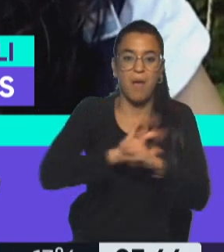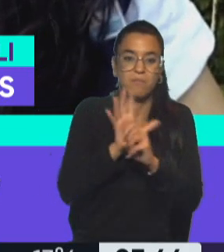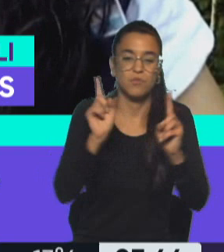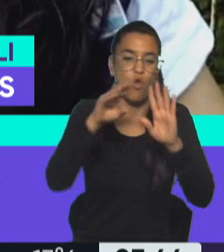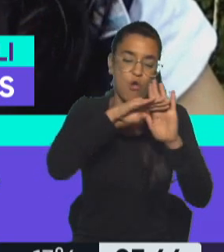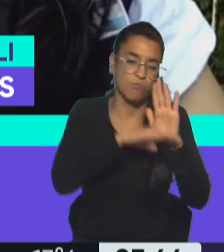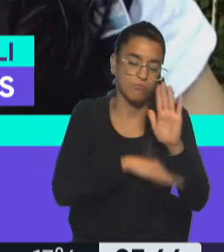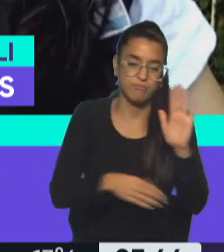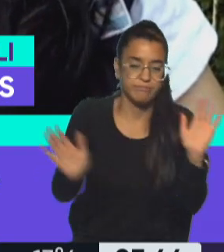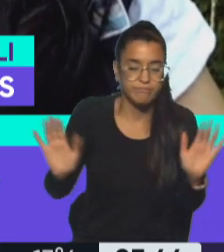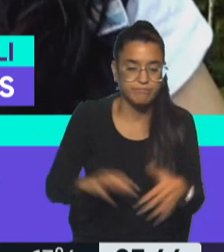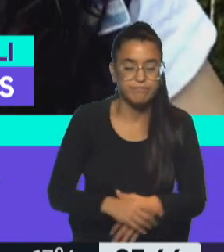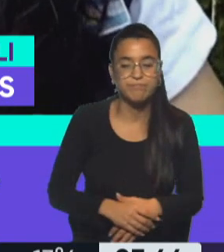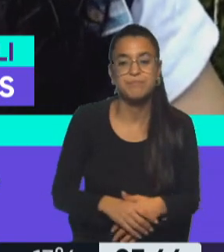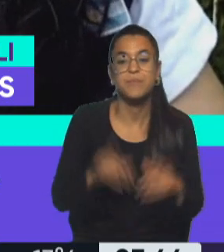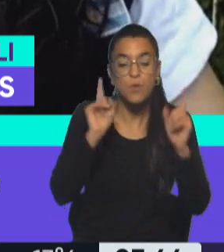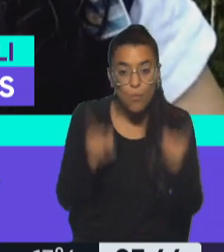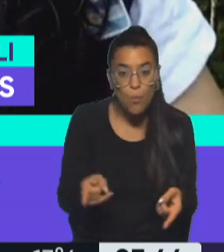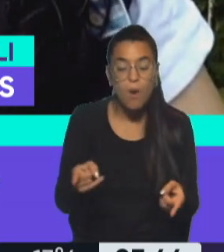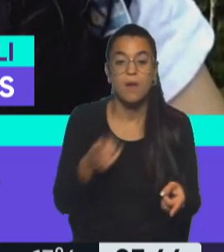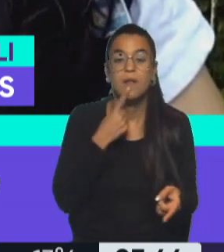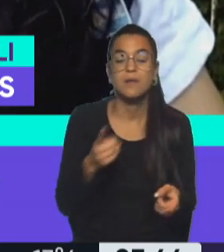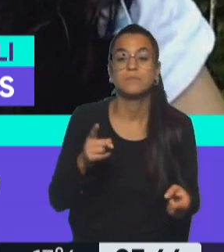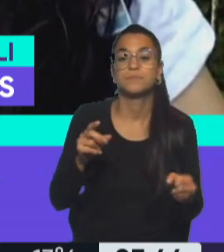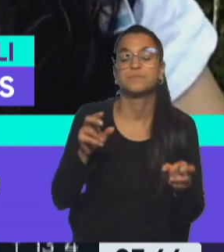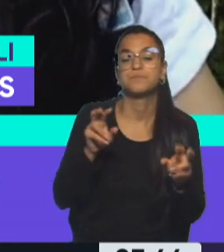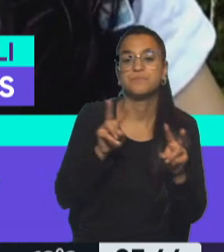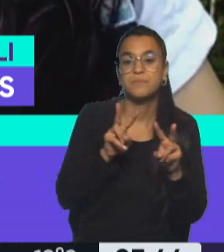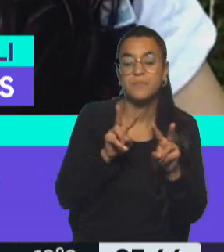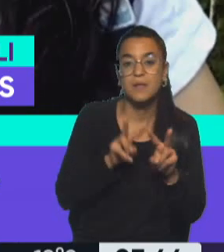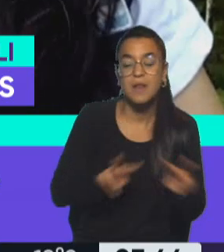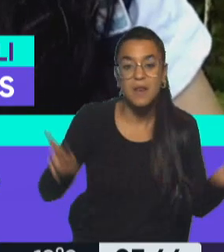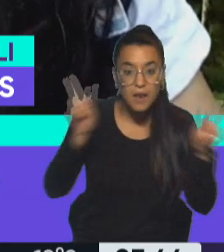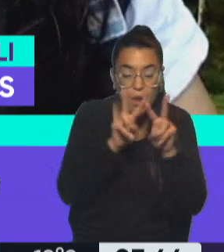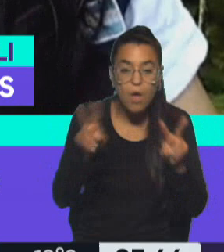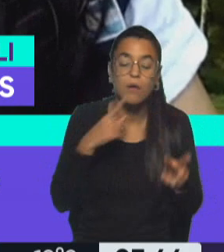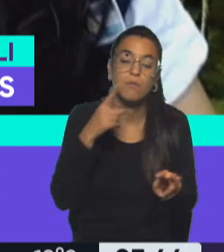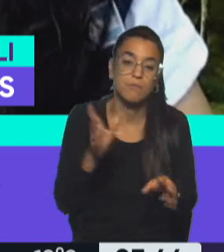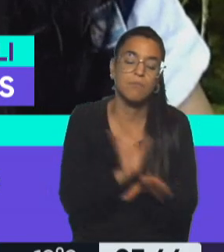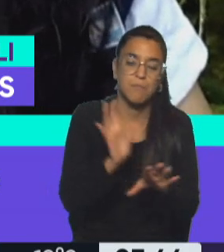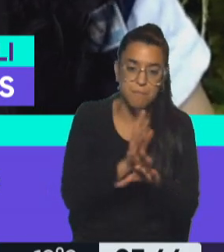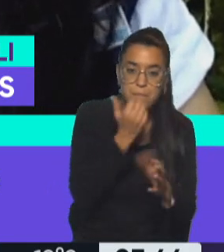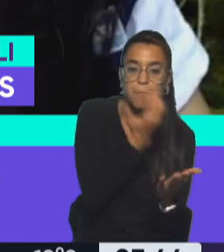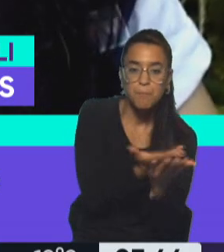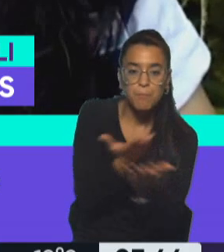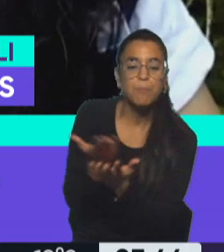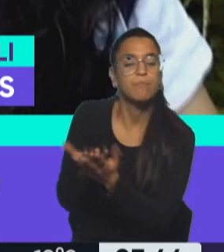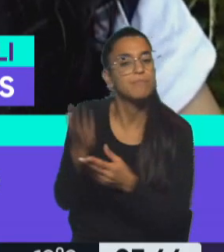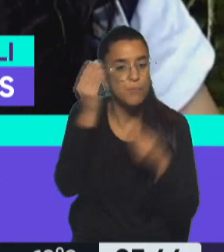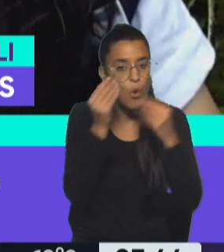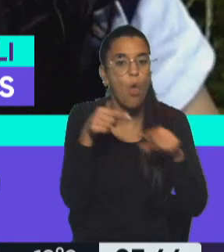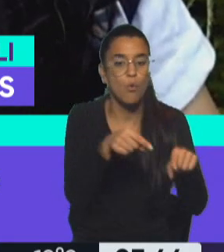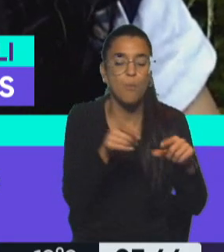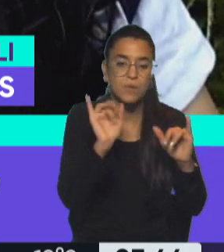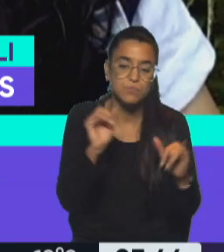país. No obstante, las Naciones Unidas han anticipado, planteado con preocupación